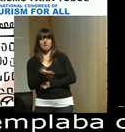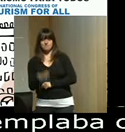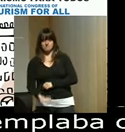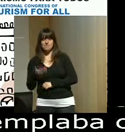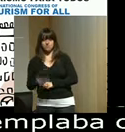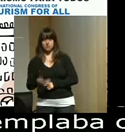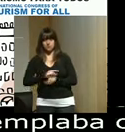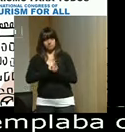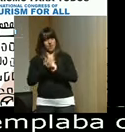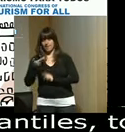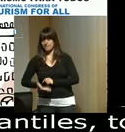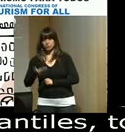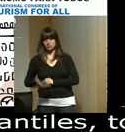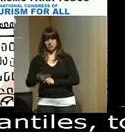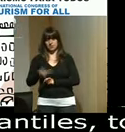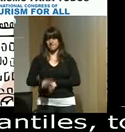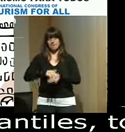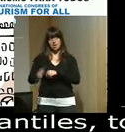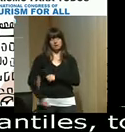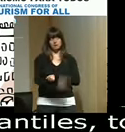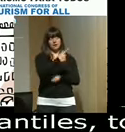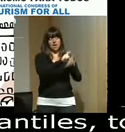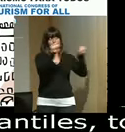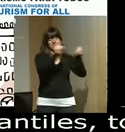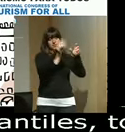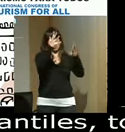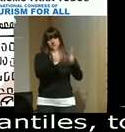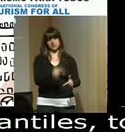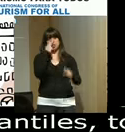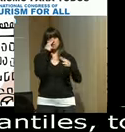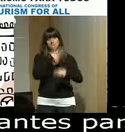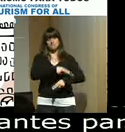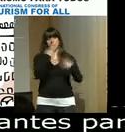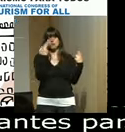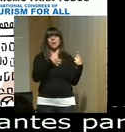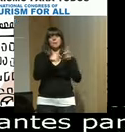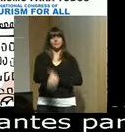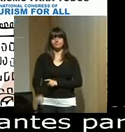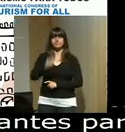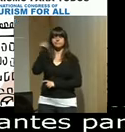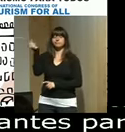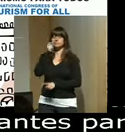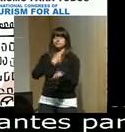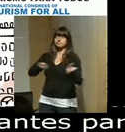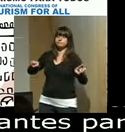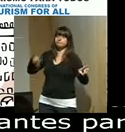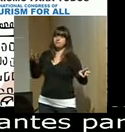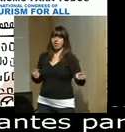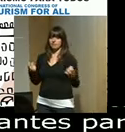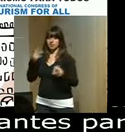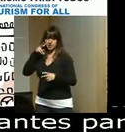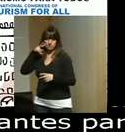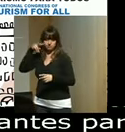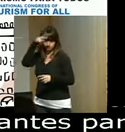que las administraciones y las empresas empiecen a preocuparse del turismo para personas con discapacidad. Precisamente